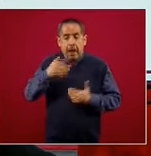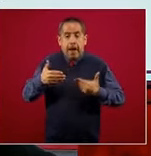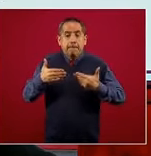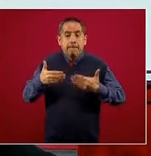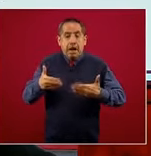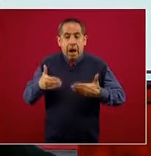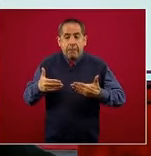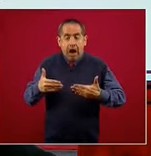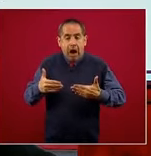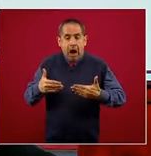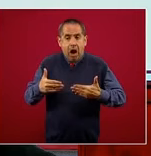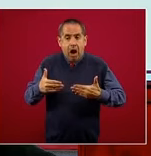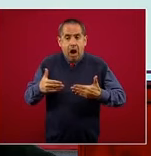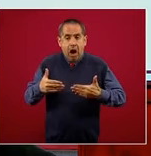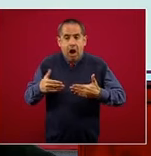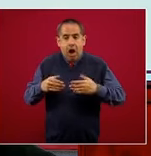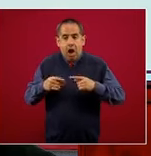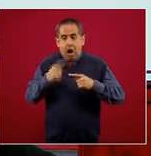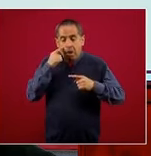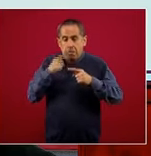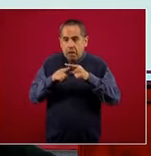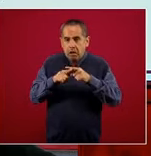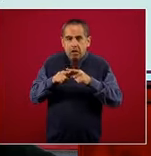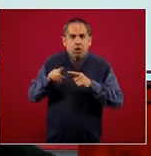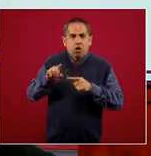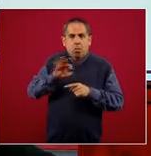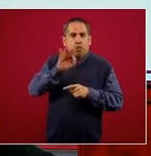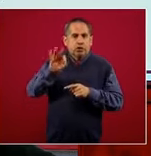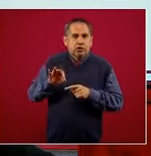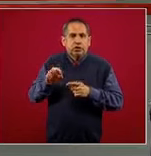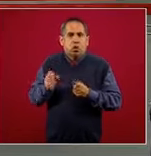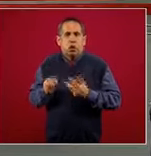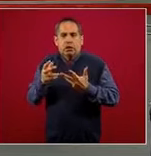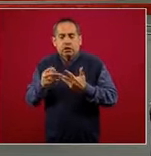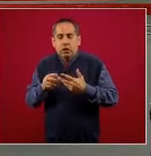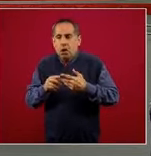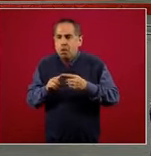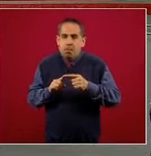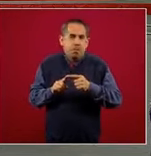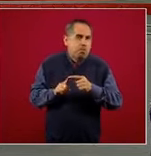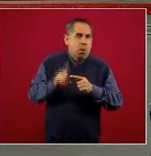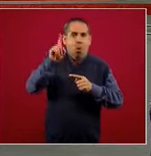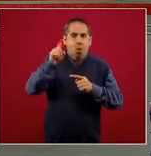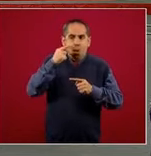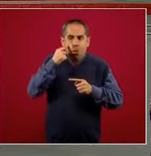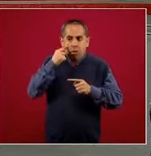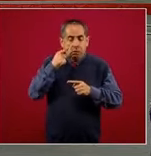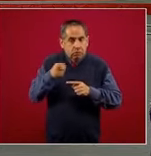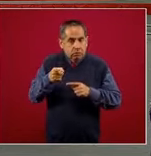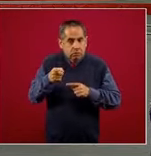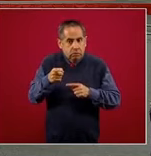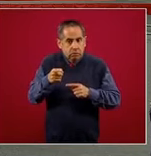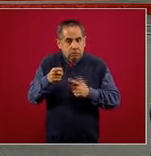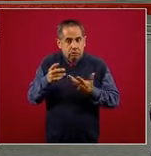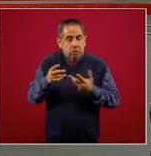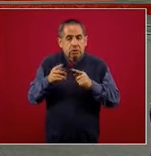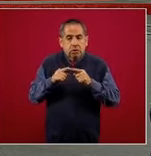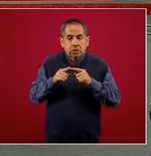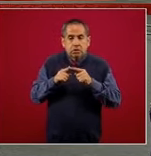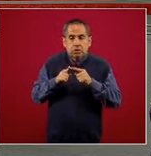Panamá, cuando lo vemos en tasa, o sea, por millón de habitantes, veamos cómo ha tenido una